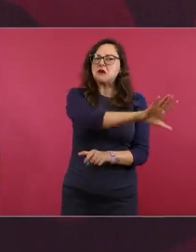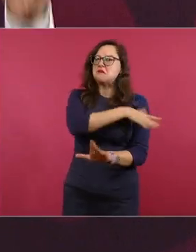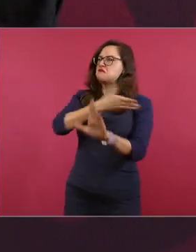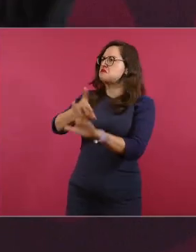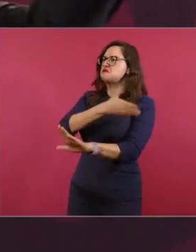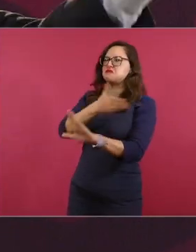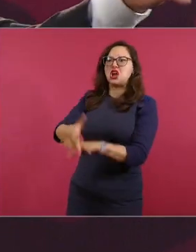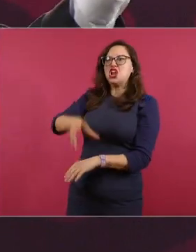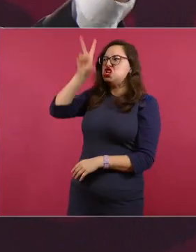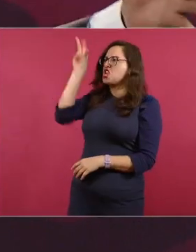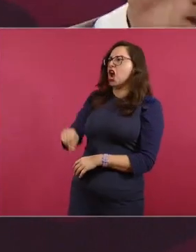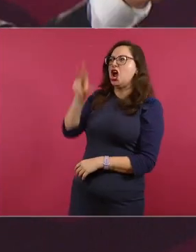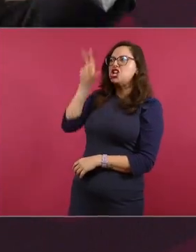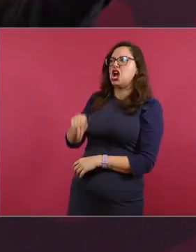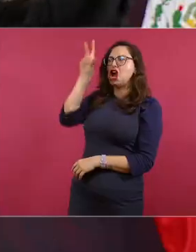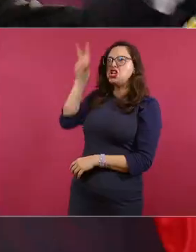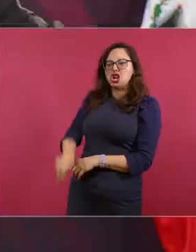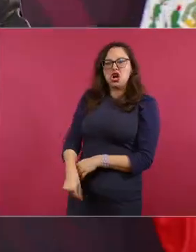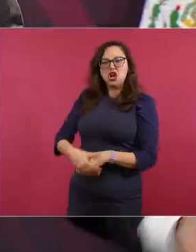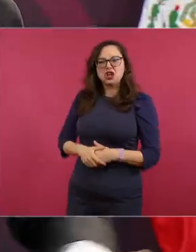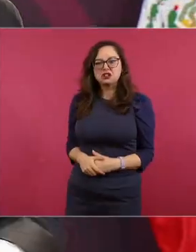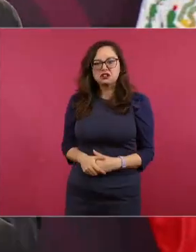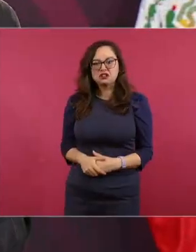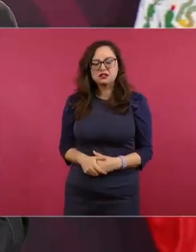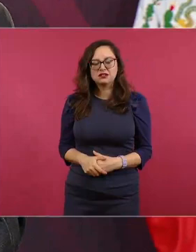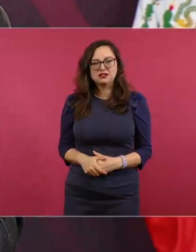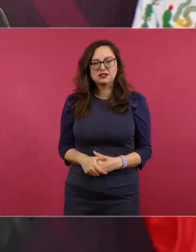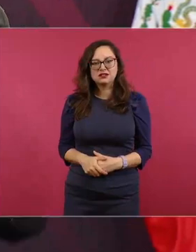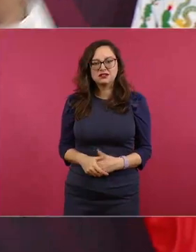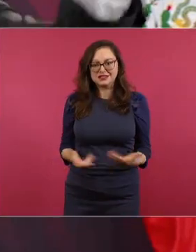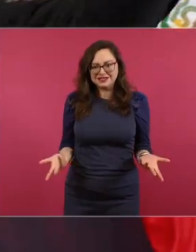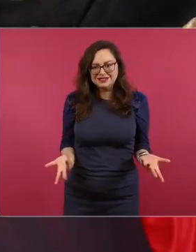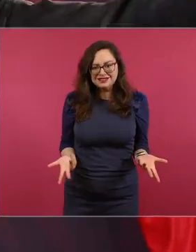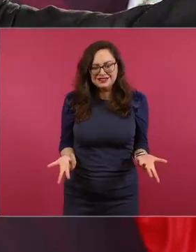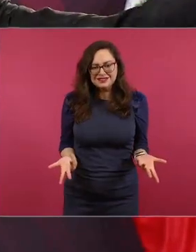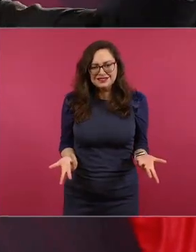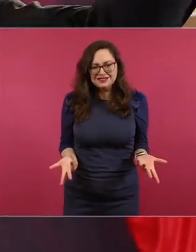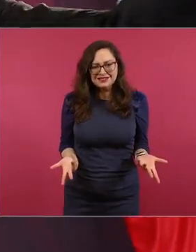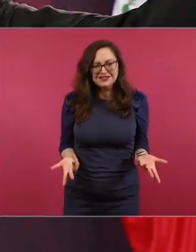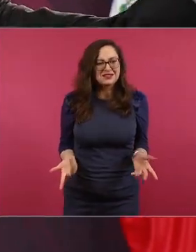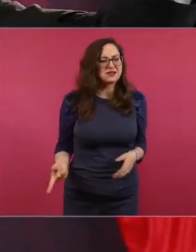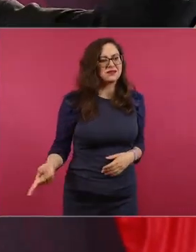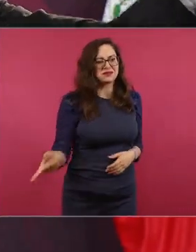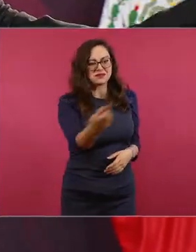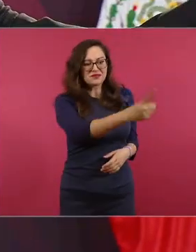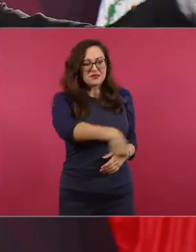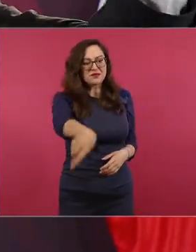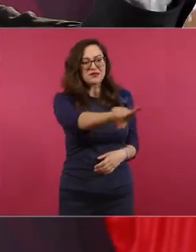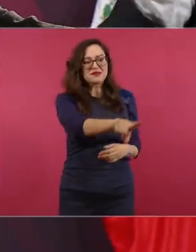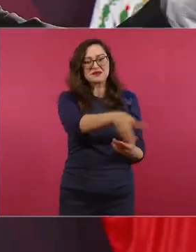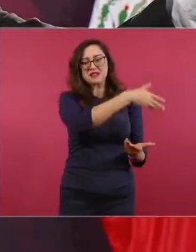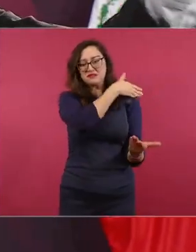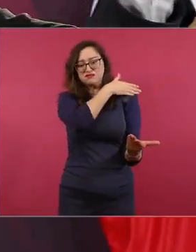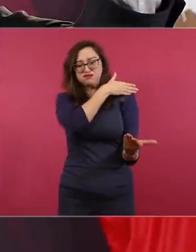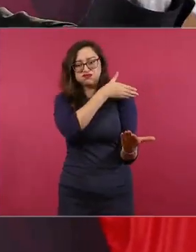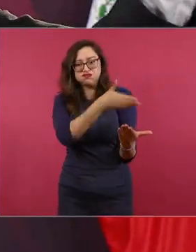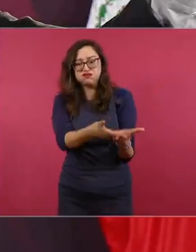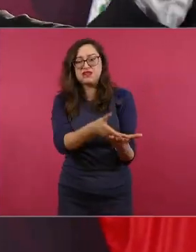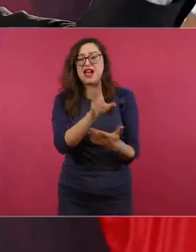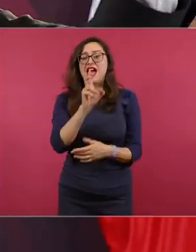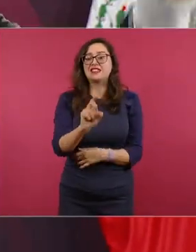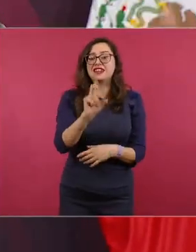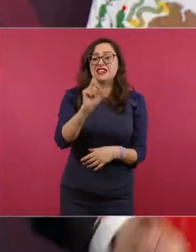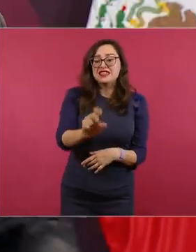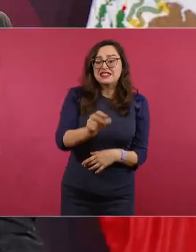¿Qué no fueron los conservadores los que en los últimos 36 años